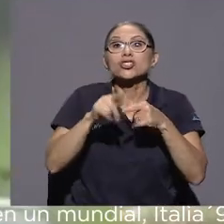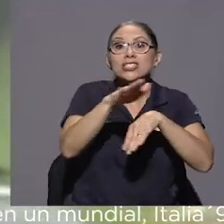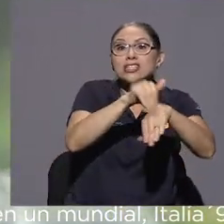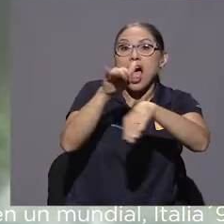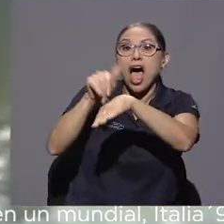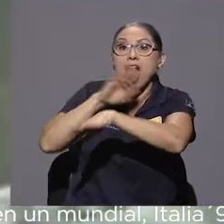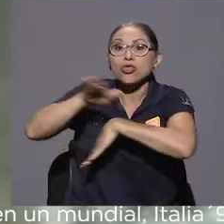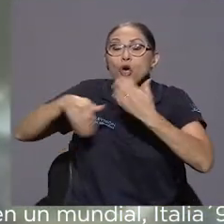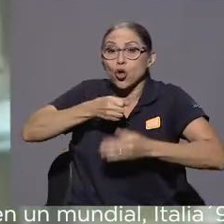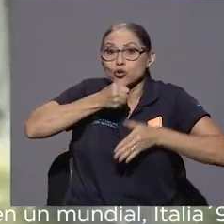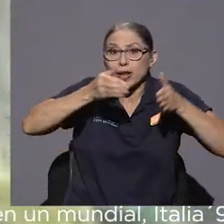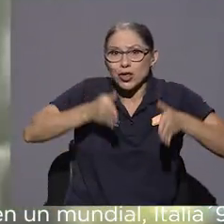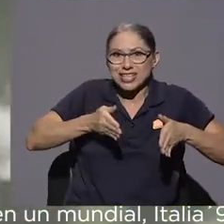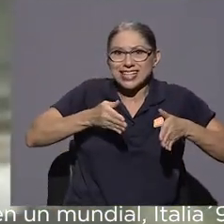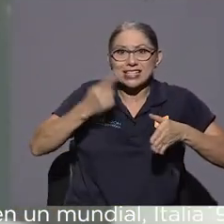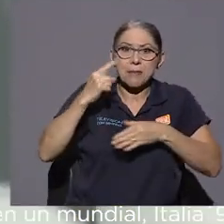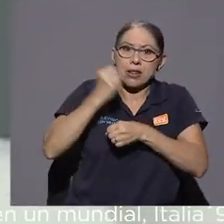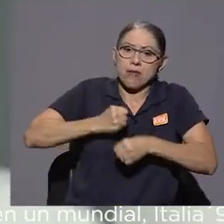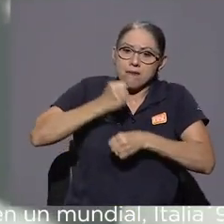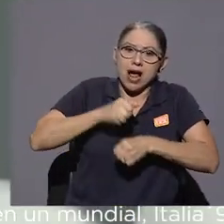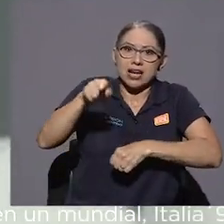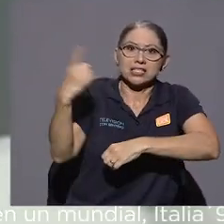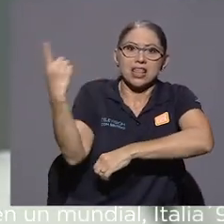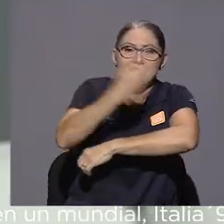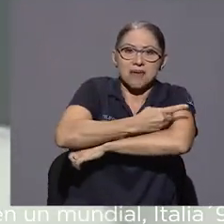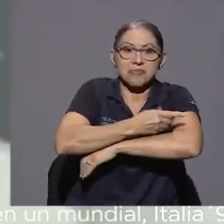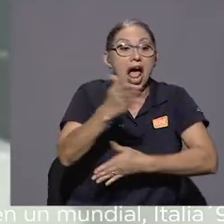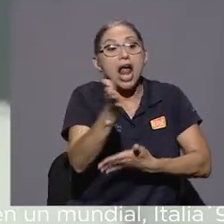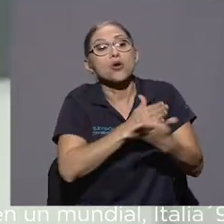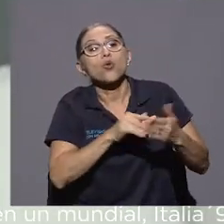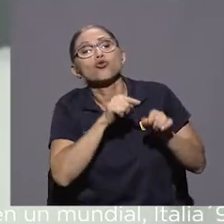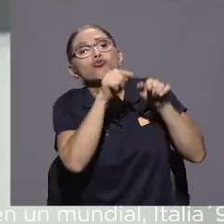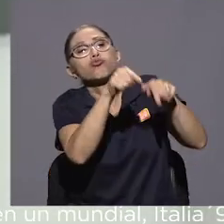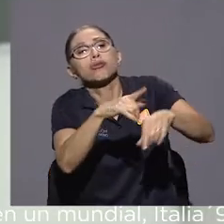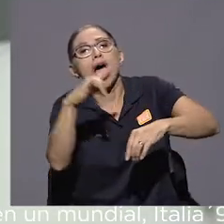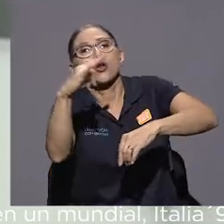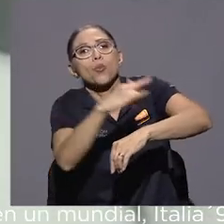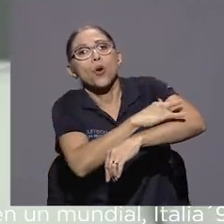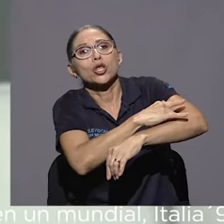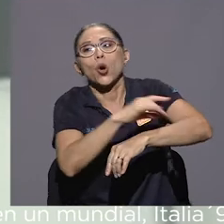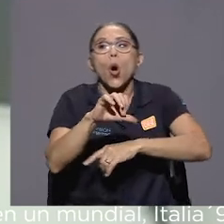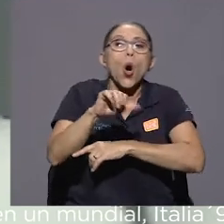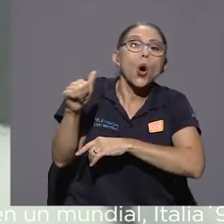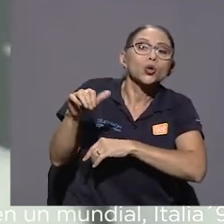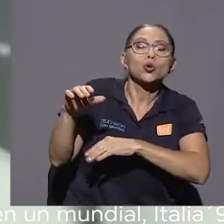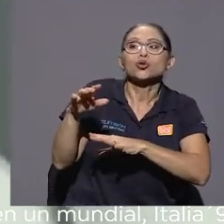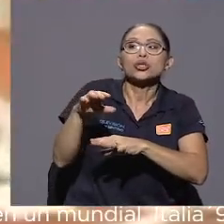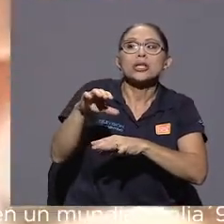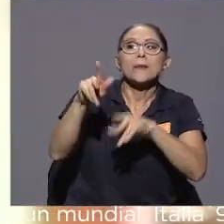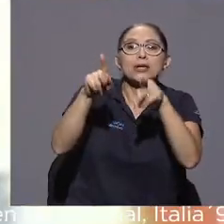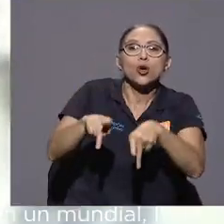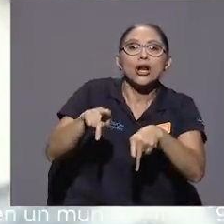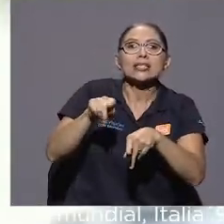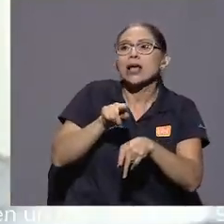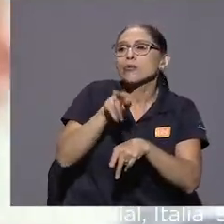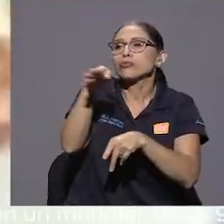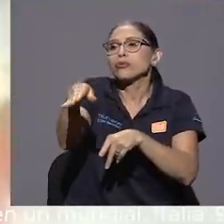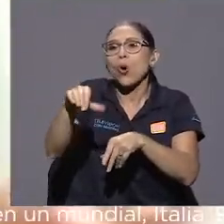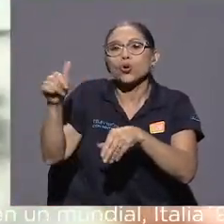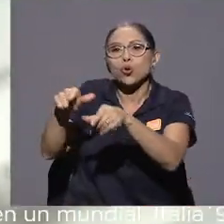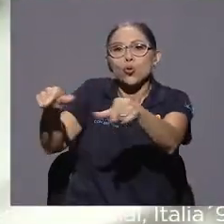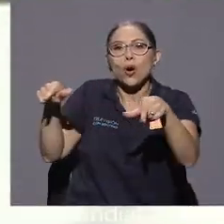en la cobertura. Entonces, unos en el aeropuerto, otros en la plaza no sé dónde y otros... Y entonces, a mí me convocaron a